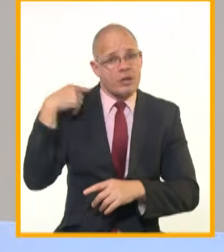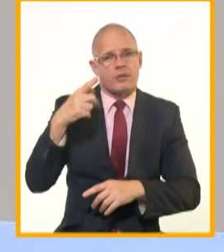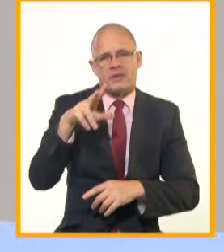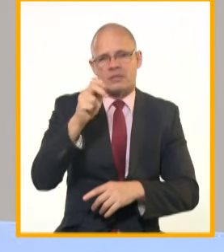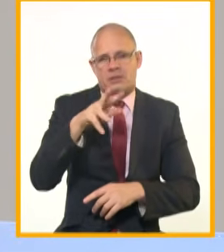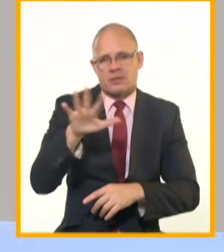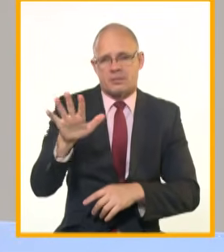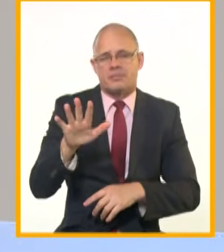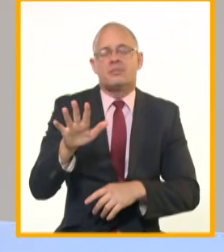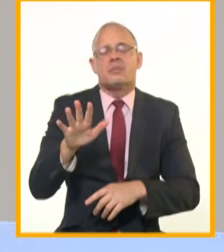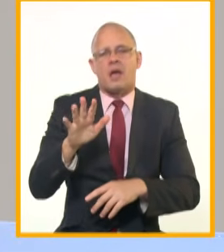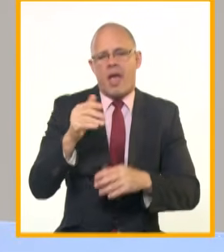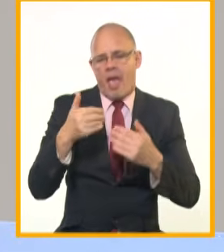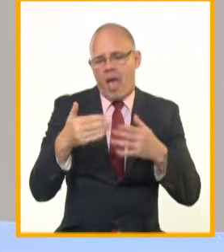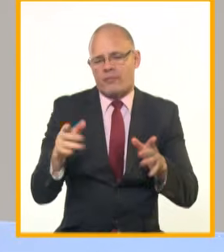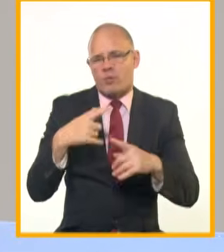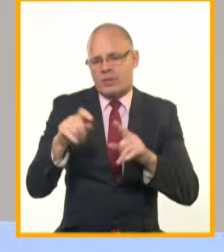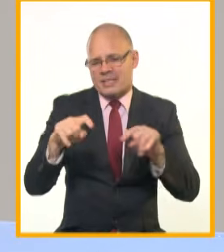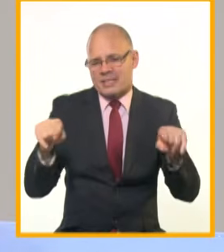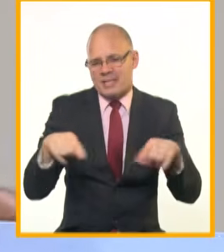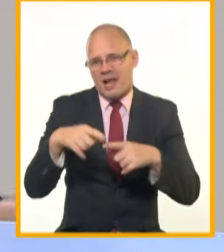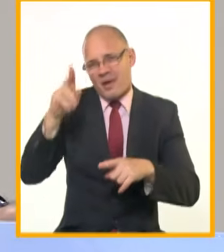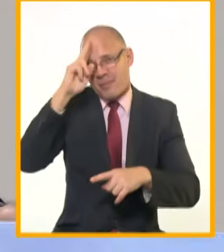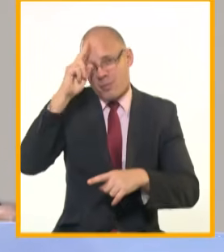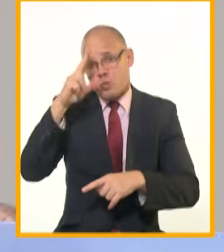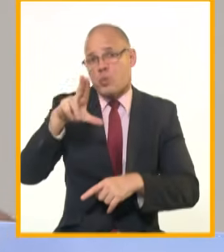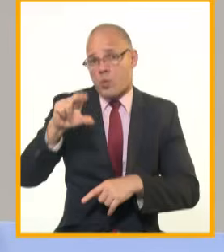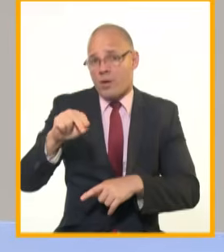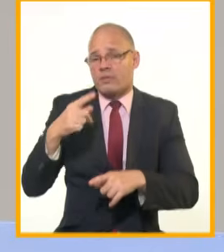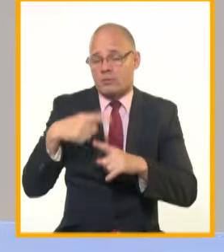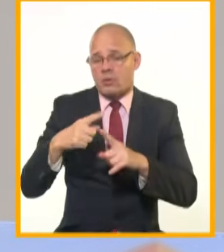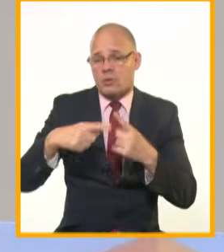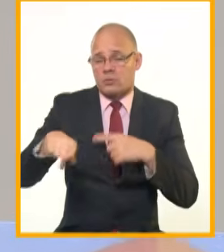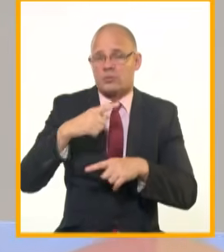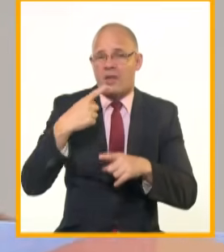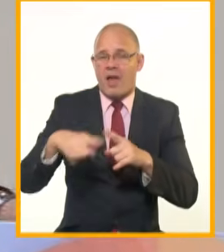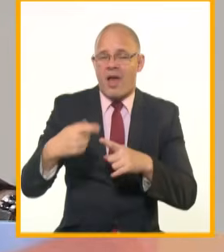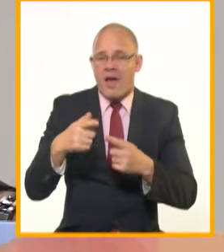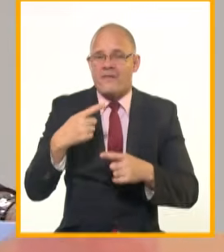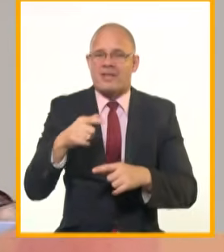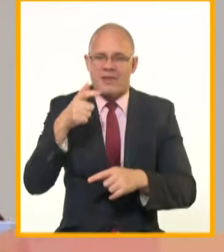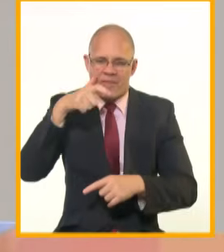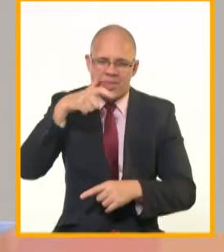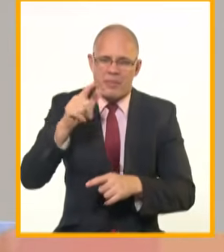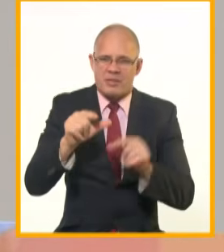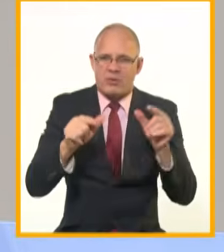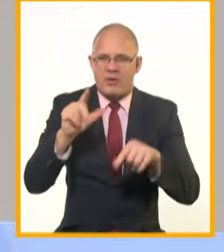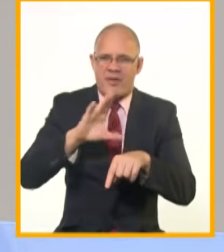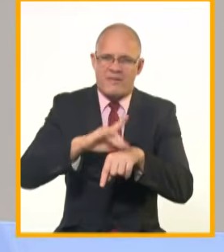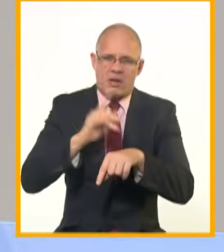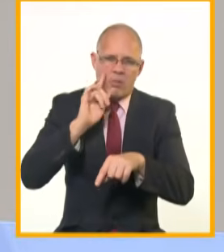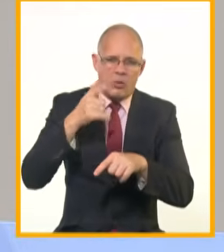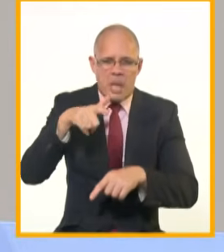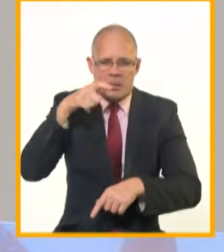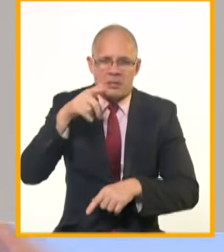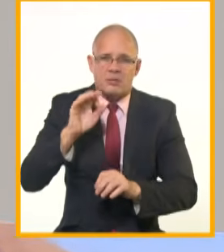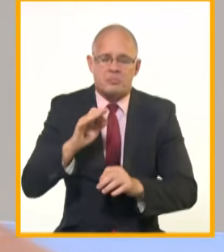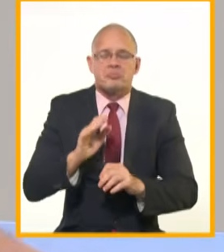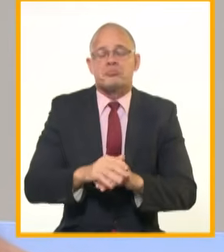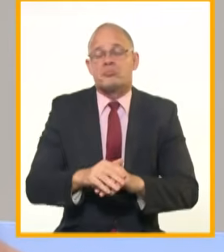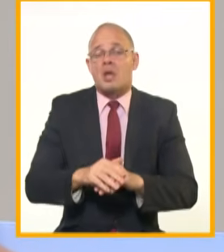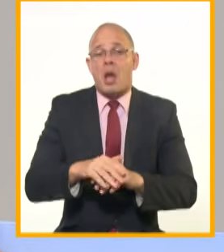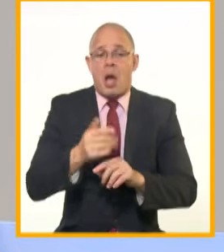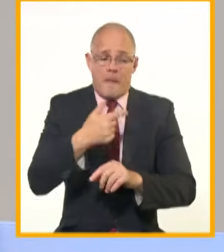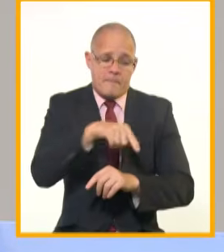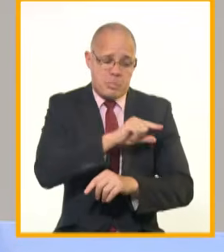sala de medicina totalmente nueva, la sala de observación, y recientemente, ahora en diciembre, o en los primeros